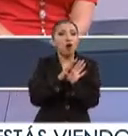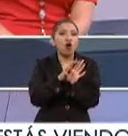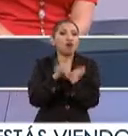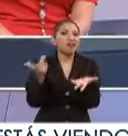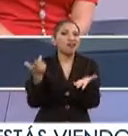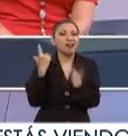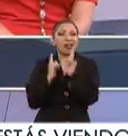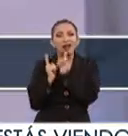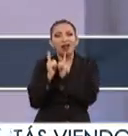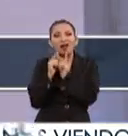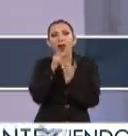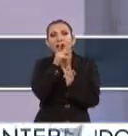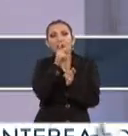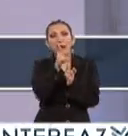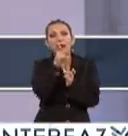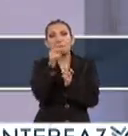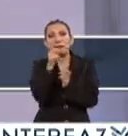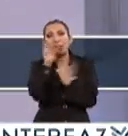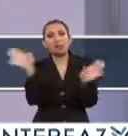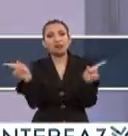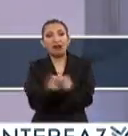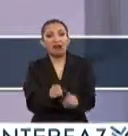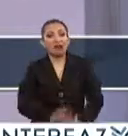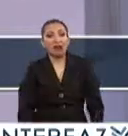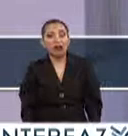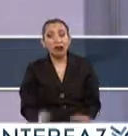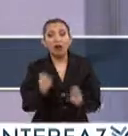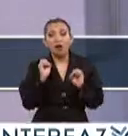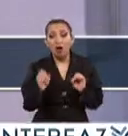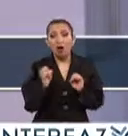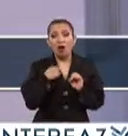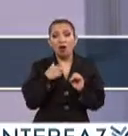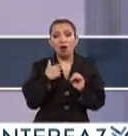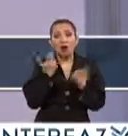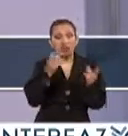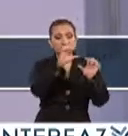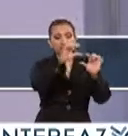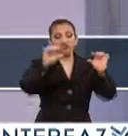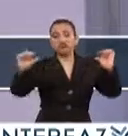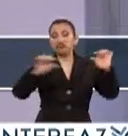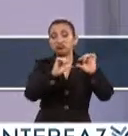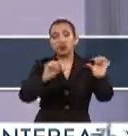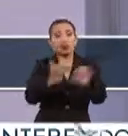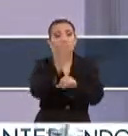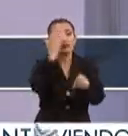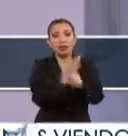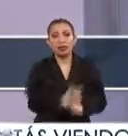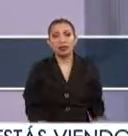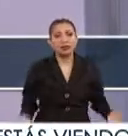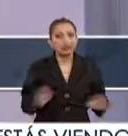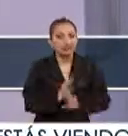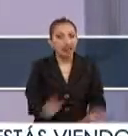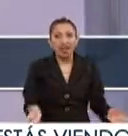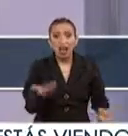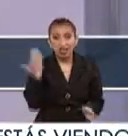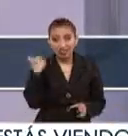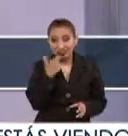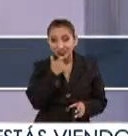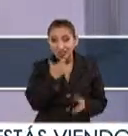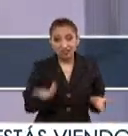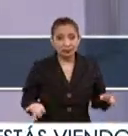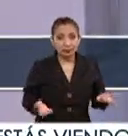el griego, una lengua muerta. o como ecuaciones algebraicas lingüísticas en este caso, que